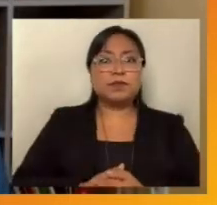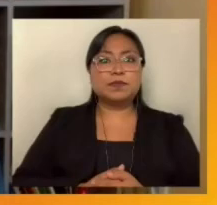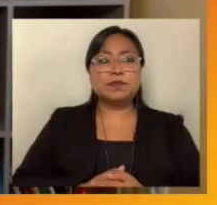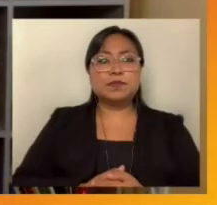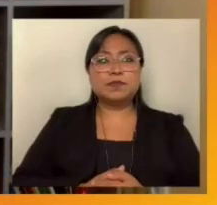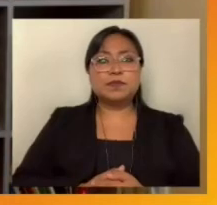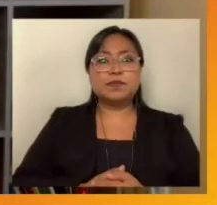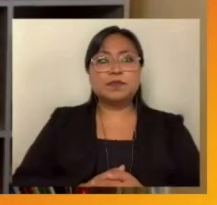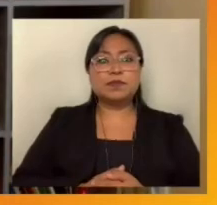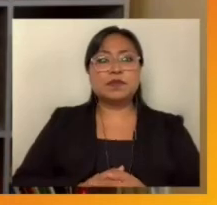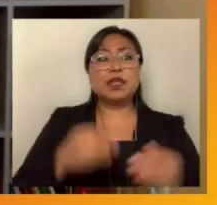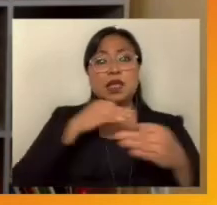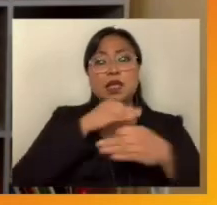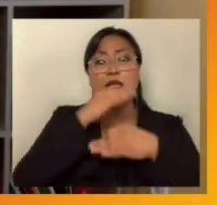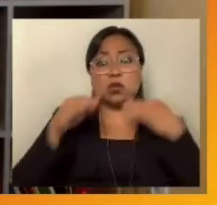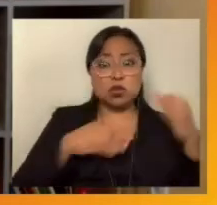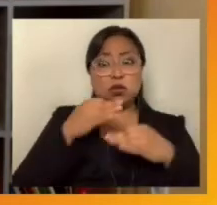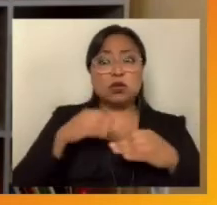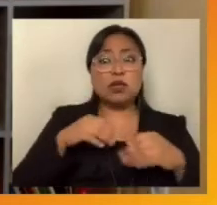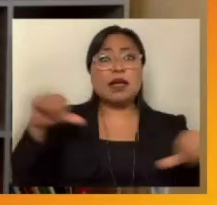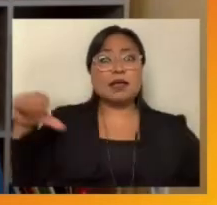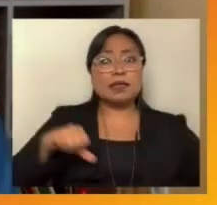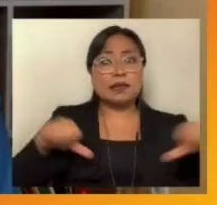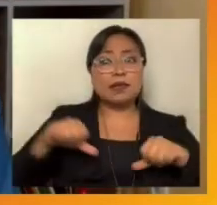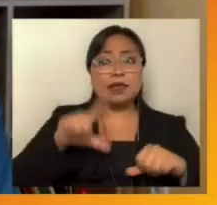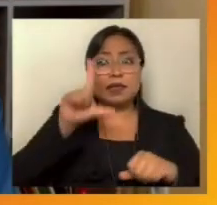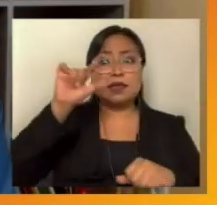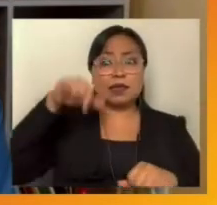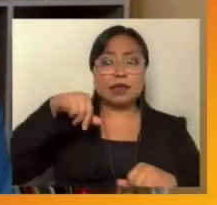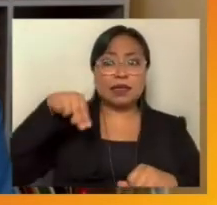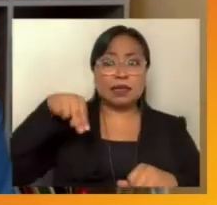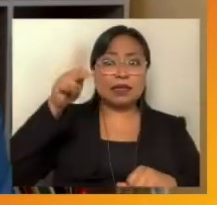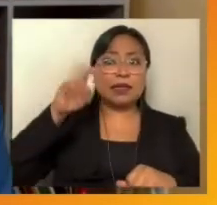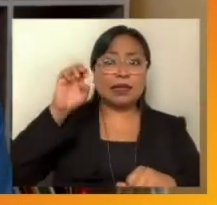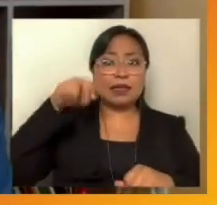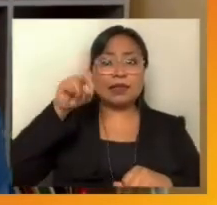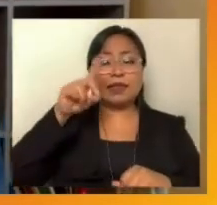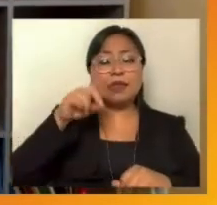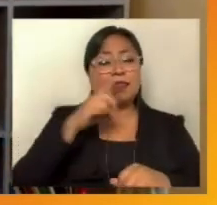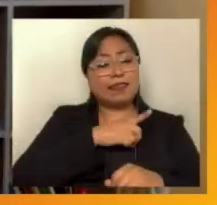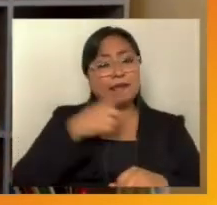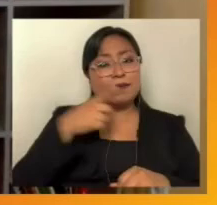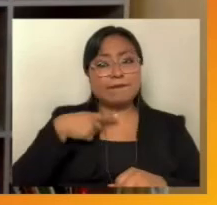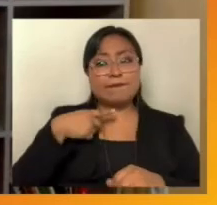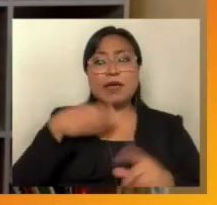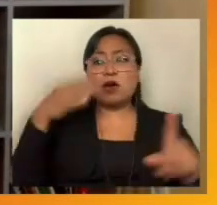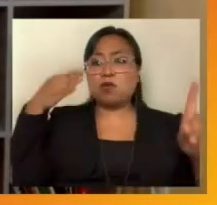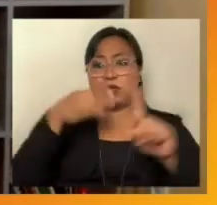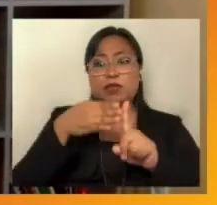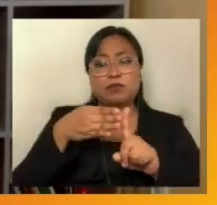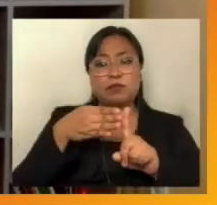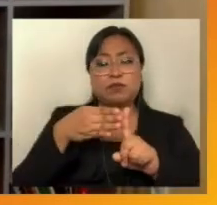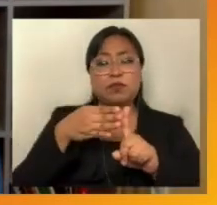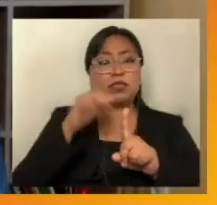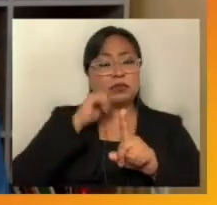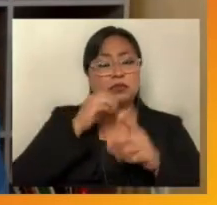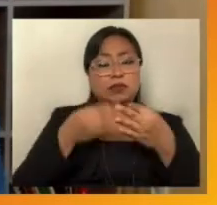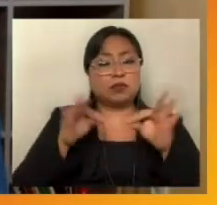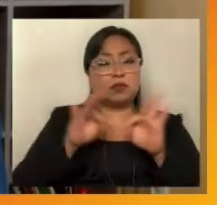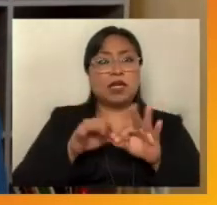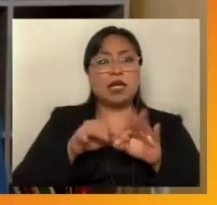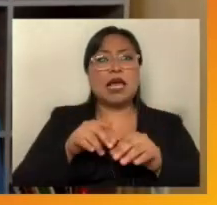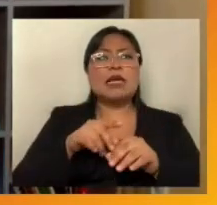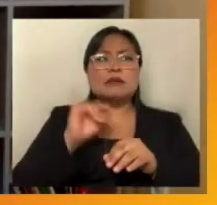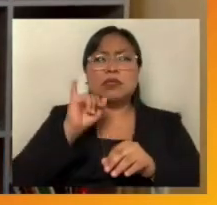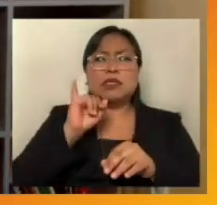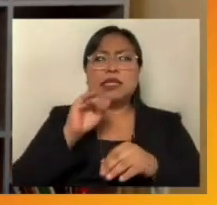Y toda nuestra actividad en LinkedIn tiene que tener un objetivo. ¿Cuál es la llamada a la acción? Poner fondos, patrocinar un evento,